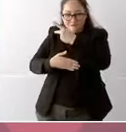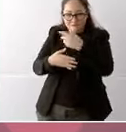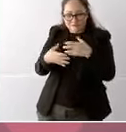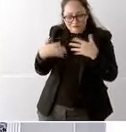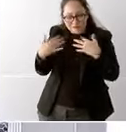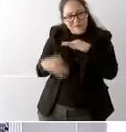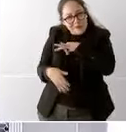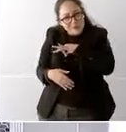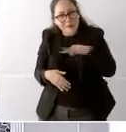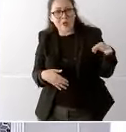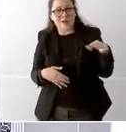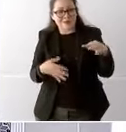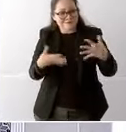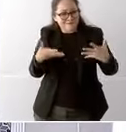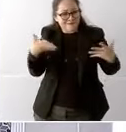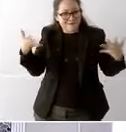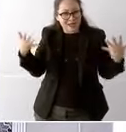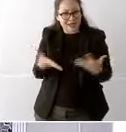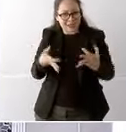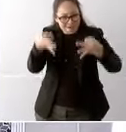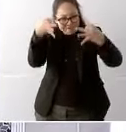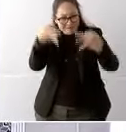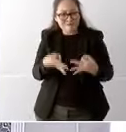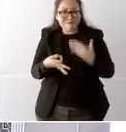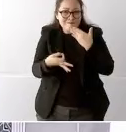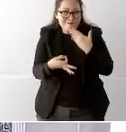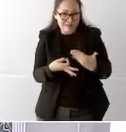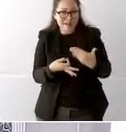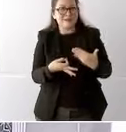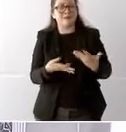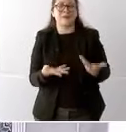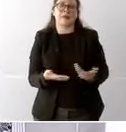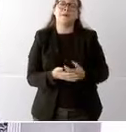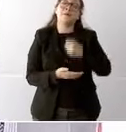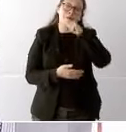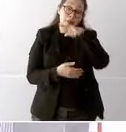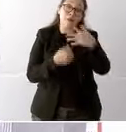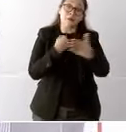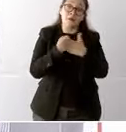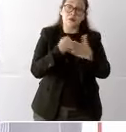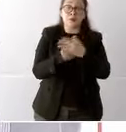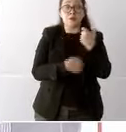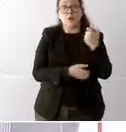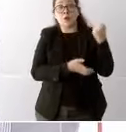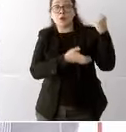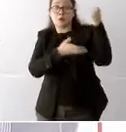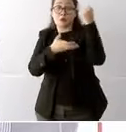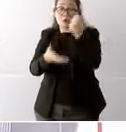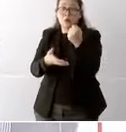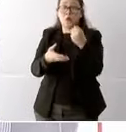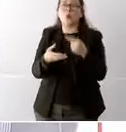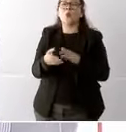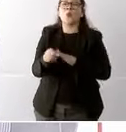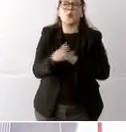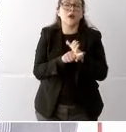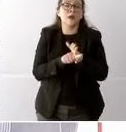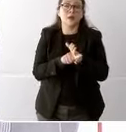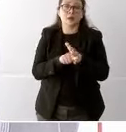convierta en realidad. Vamos también a invertir en la planta de fertilizantes.